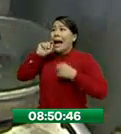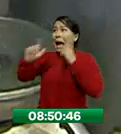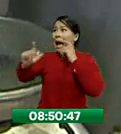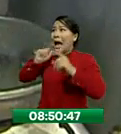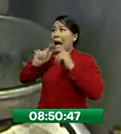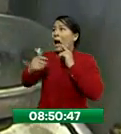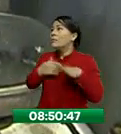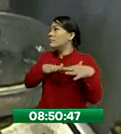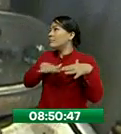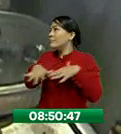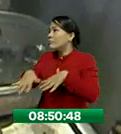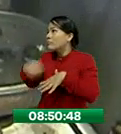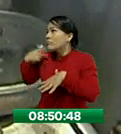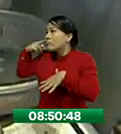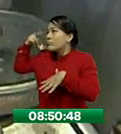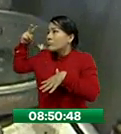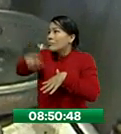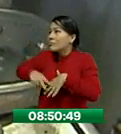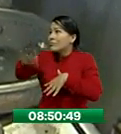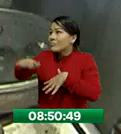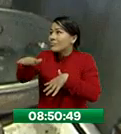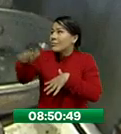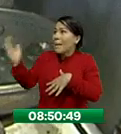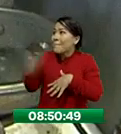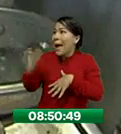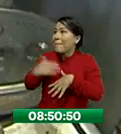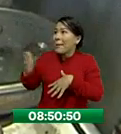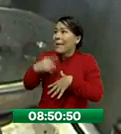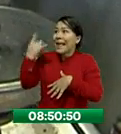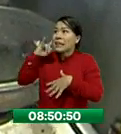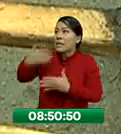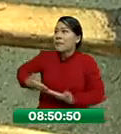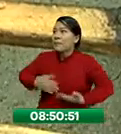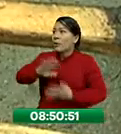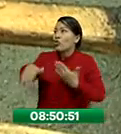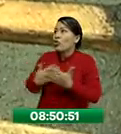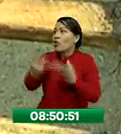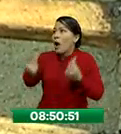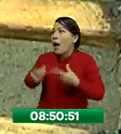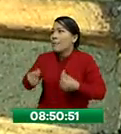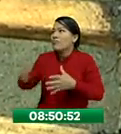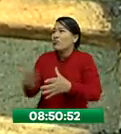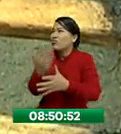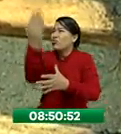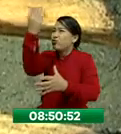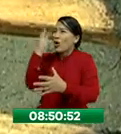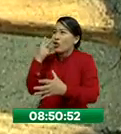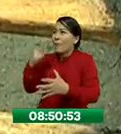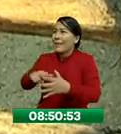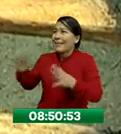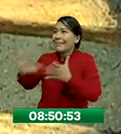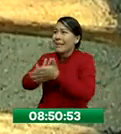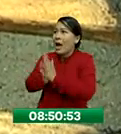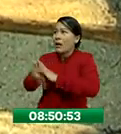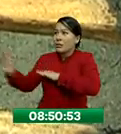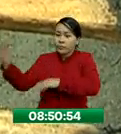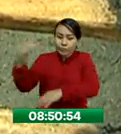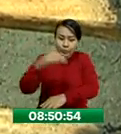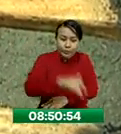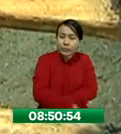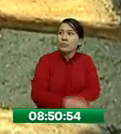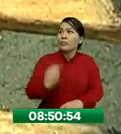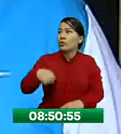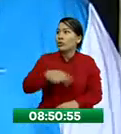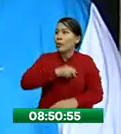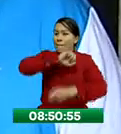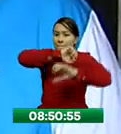subí al piso de ellos de arriba y le dije que bajaran a las niñas, que salgan desesperados porque el humo no dejaba ver nada. Y ya pues nosotros bajamos, tumbamos las